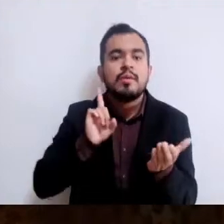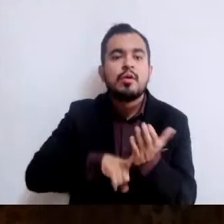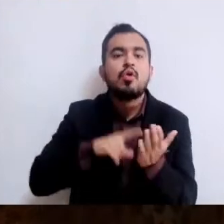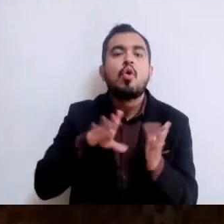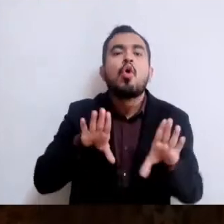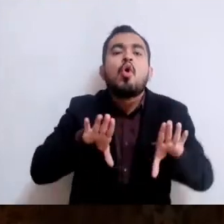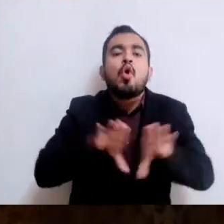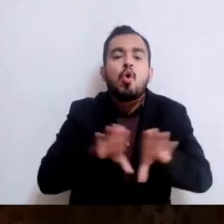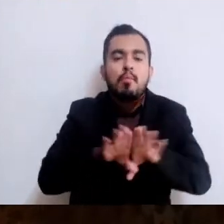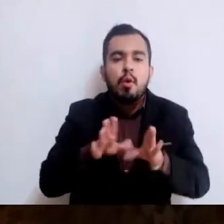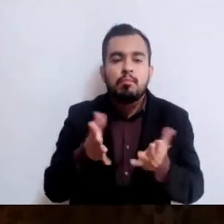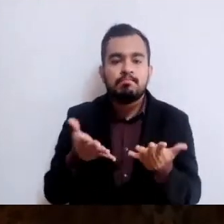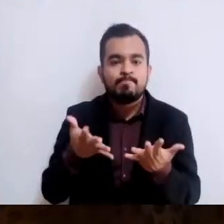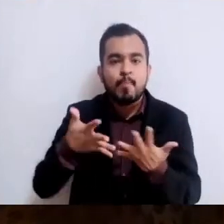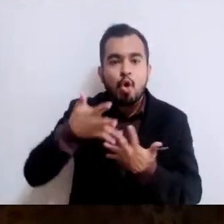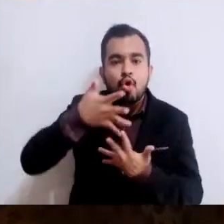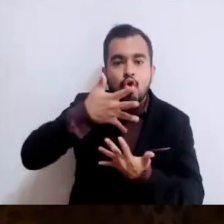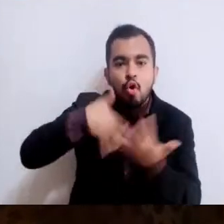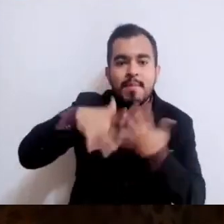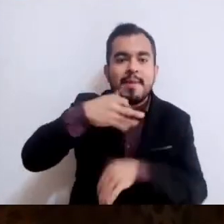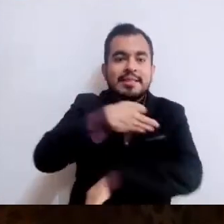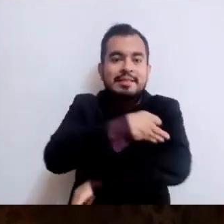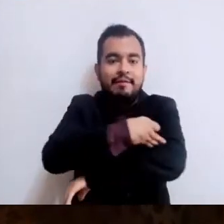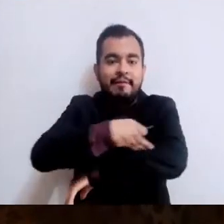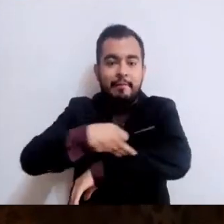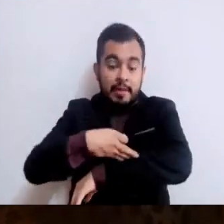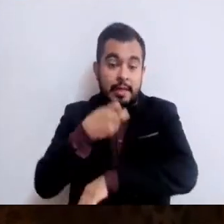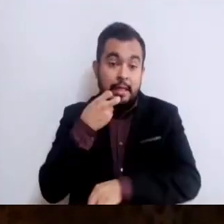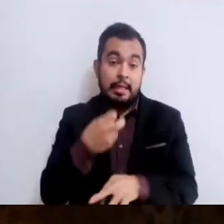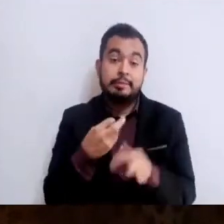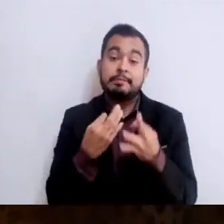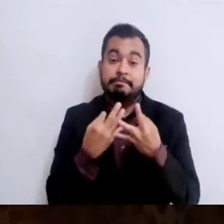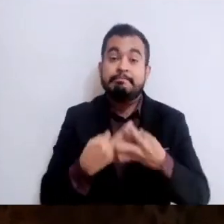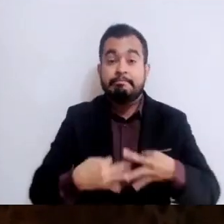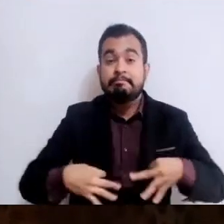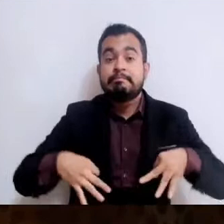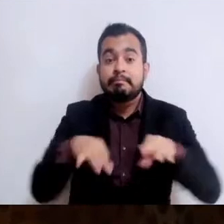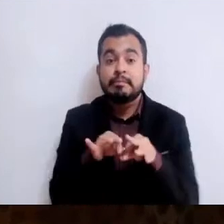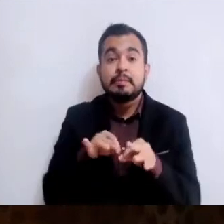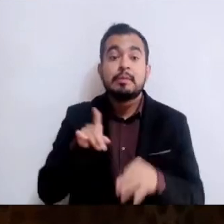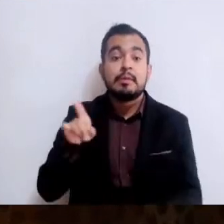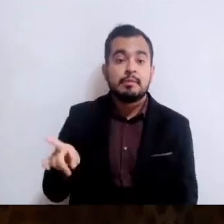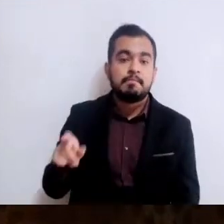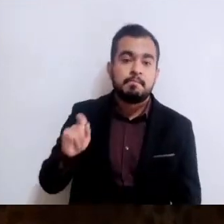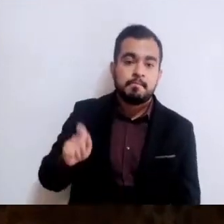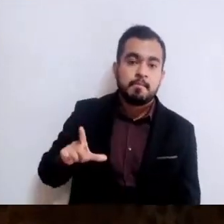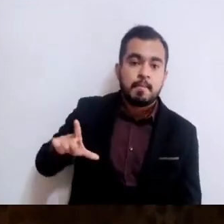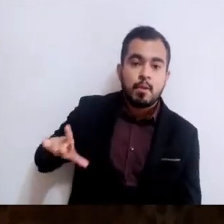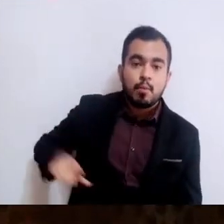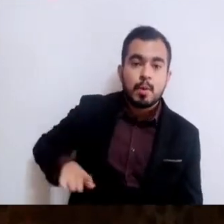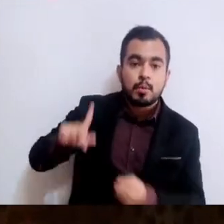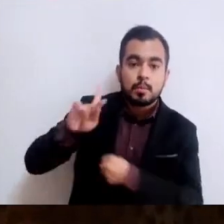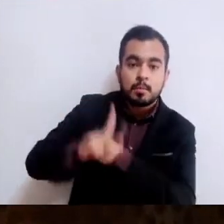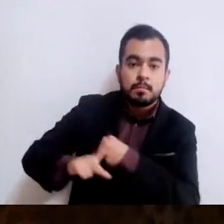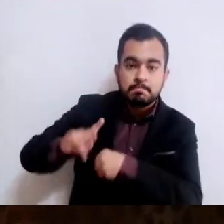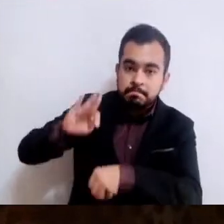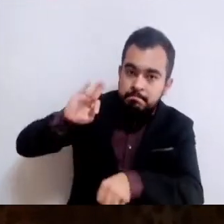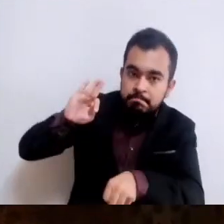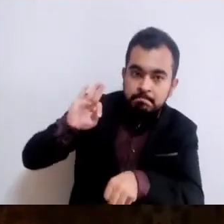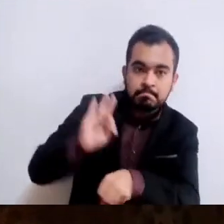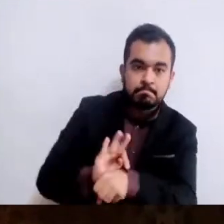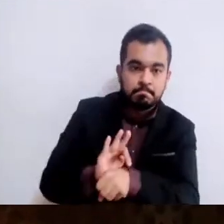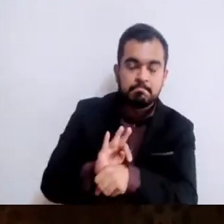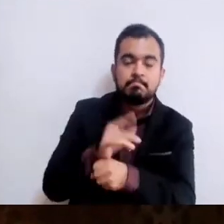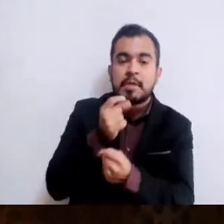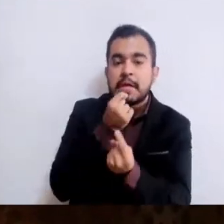a que resulta ser fundamental en cuanto a la responsabilidad del Estado de velar por el interés superior del menor